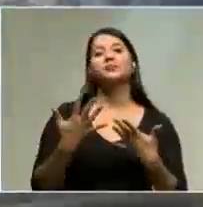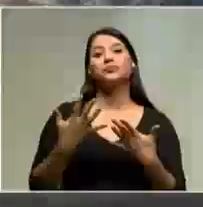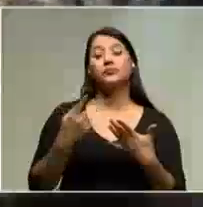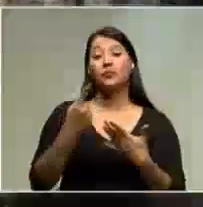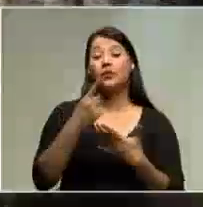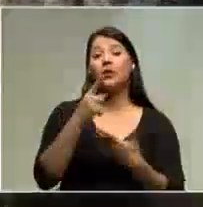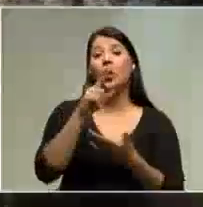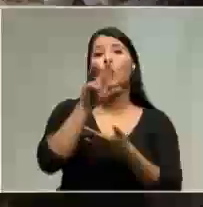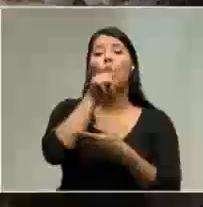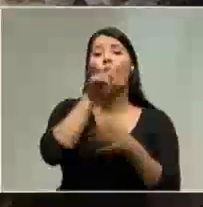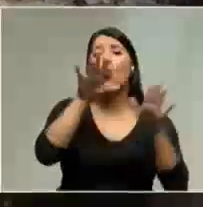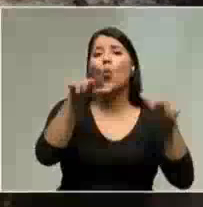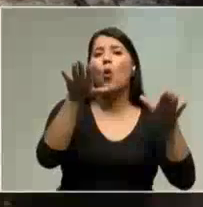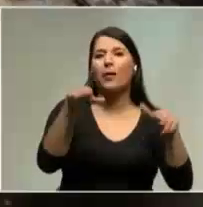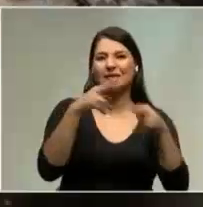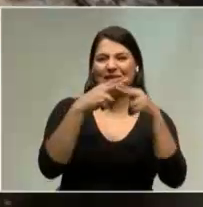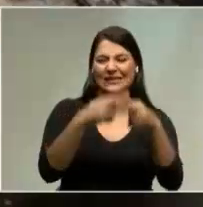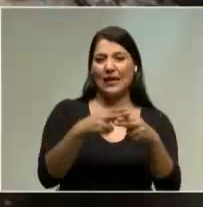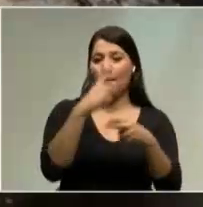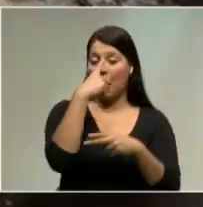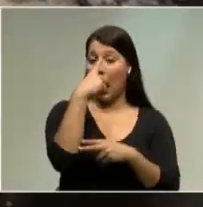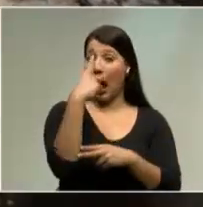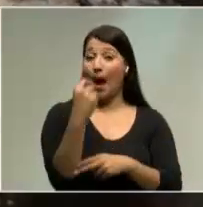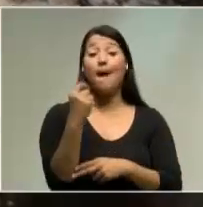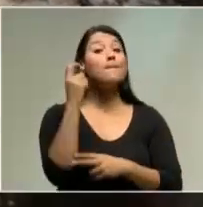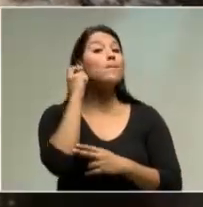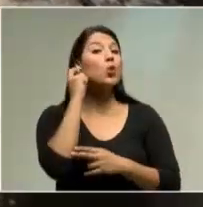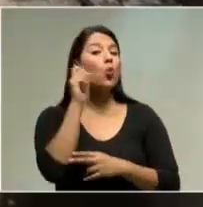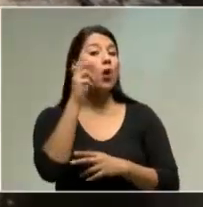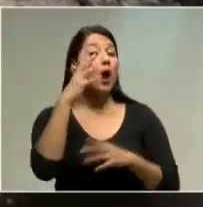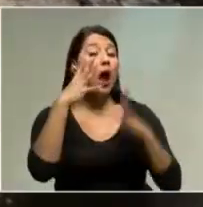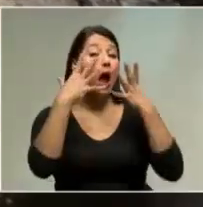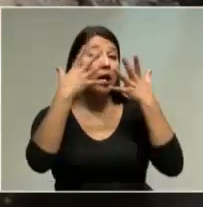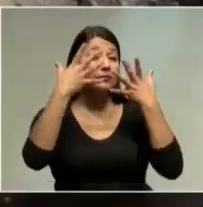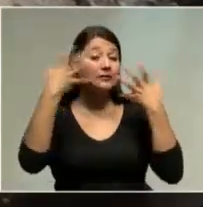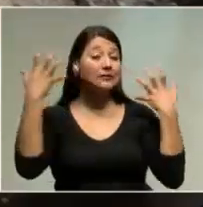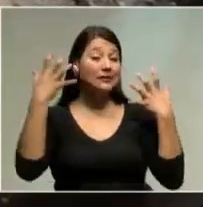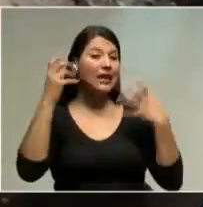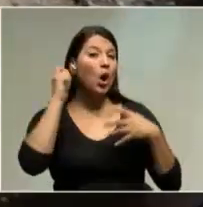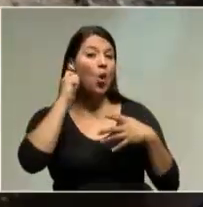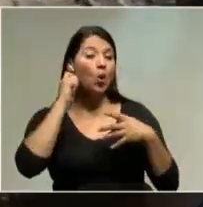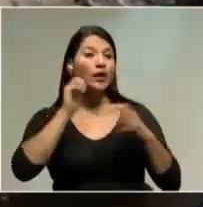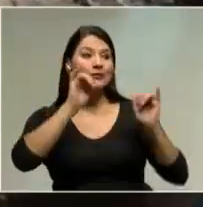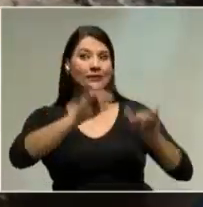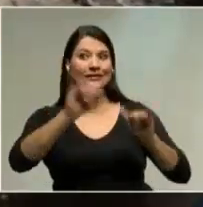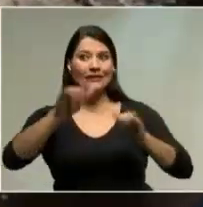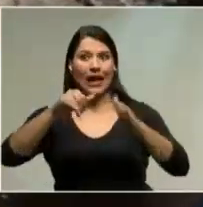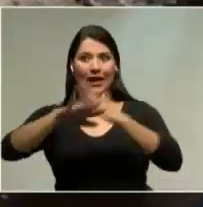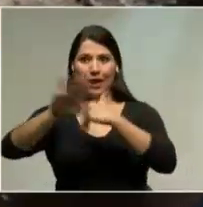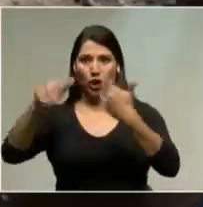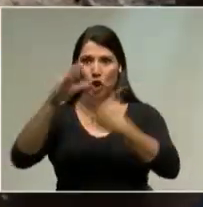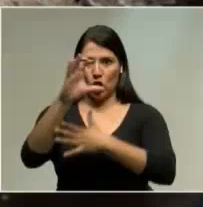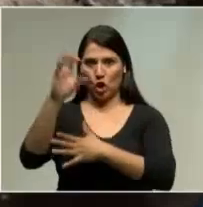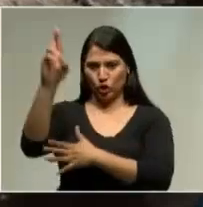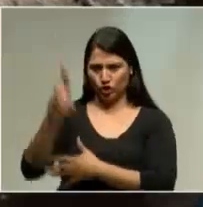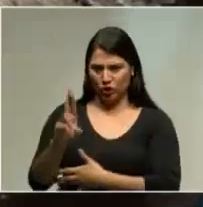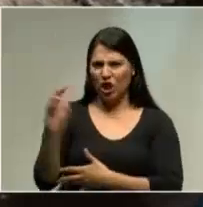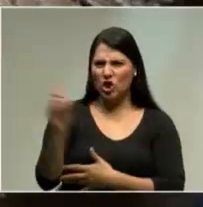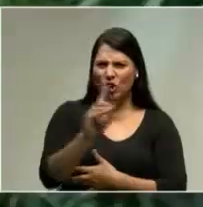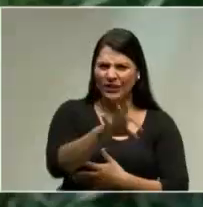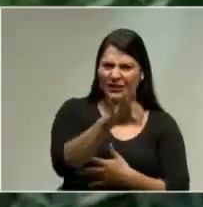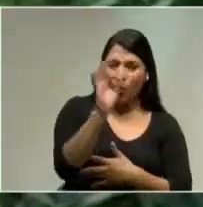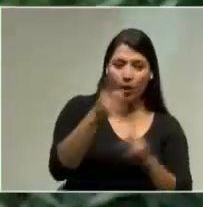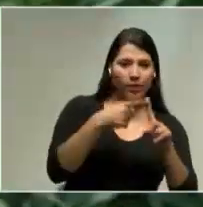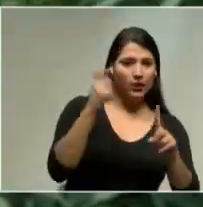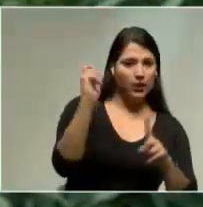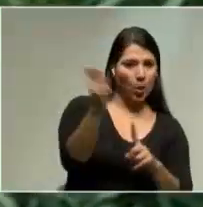grandis, más conocido como bruja leona. Esta especie es residente en todo el país. Se puede ubicar desde las bajuras